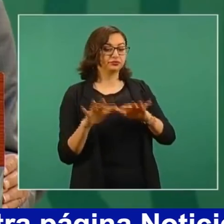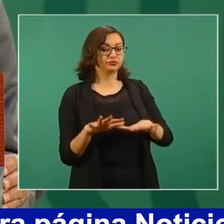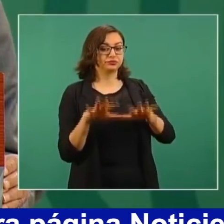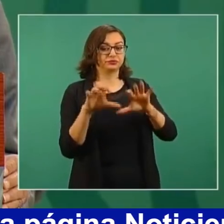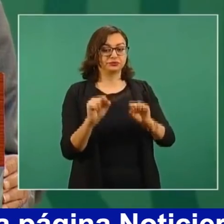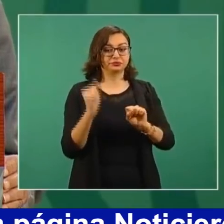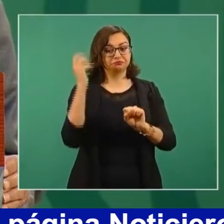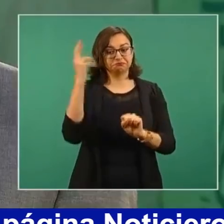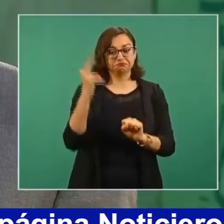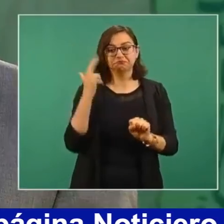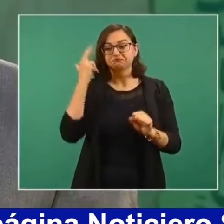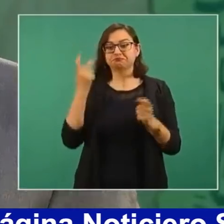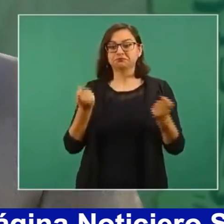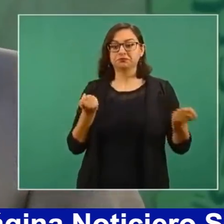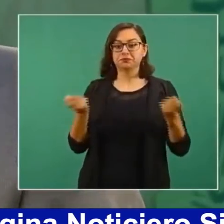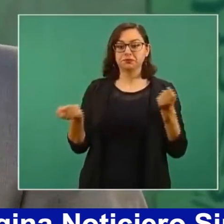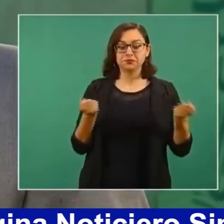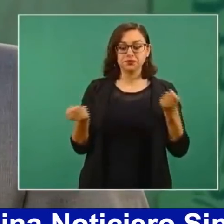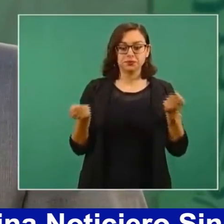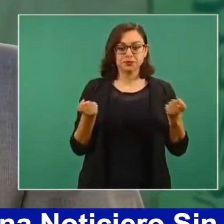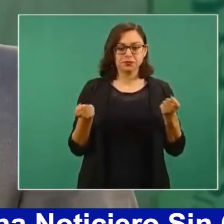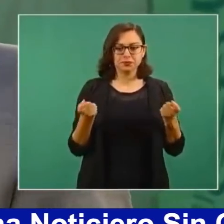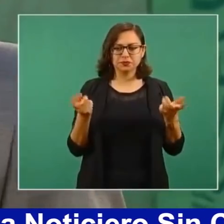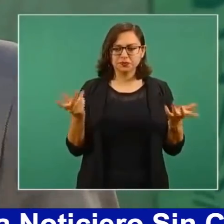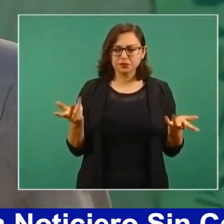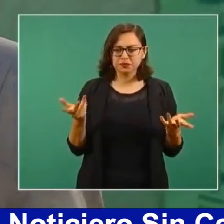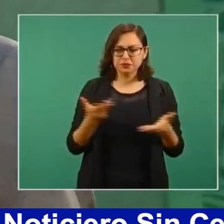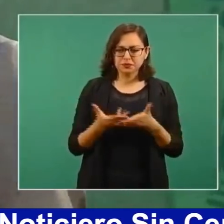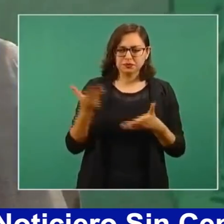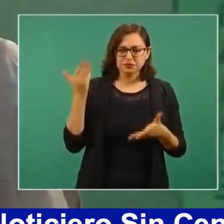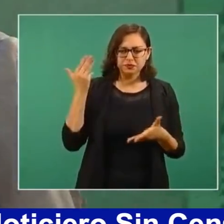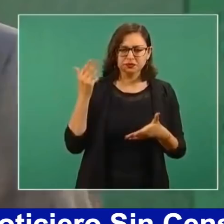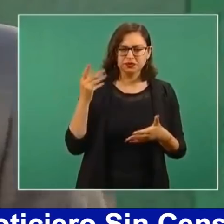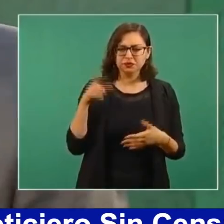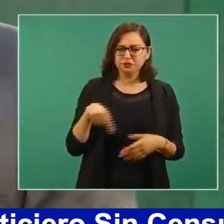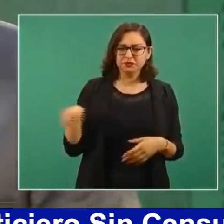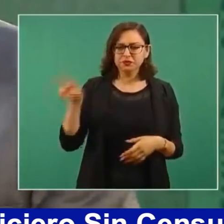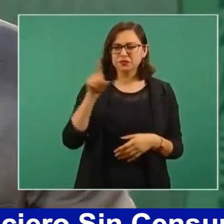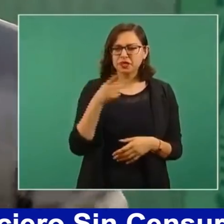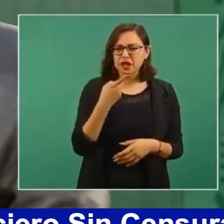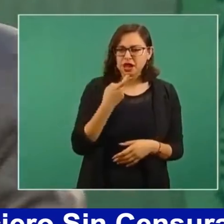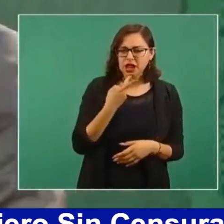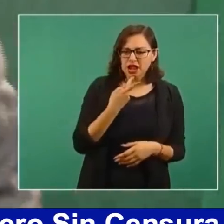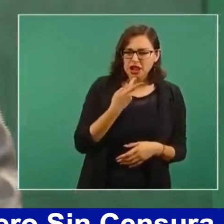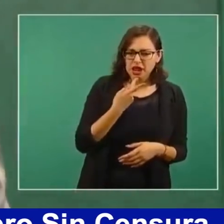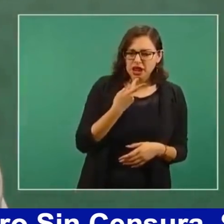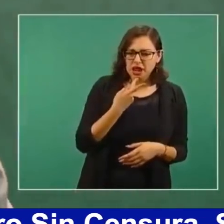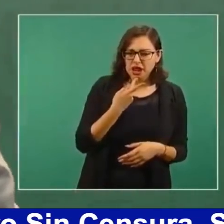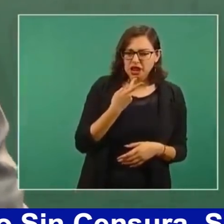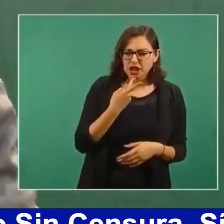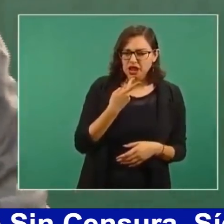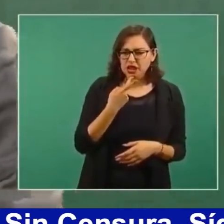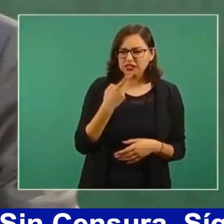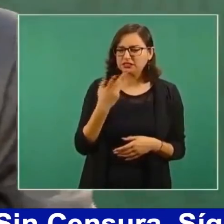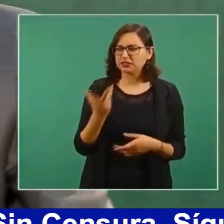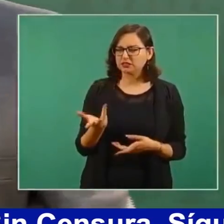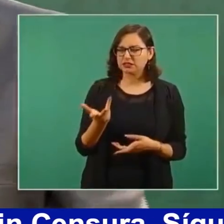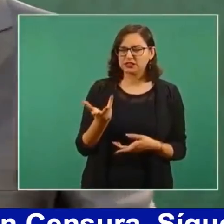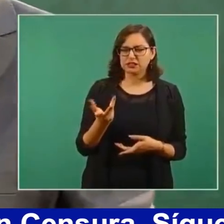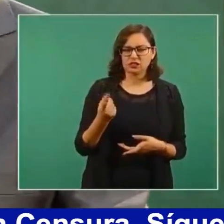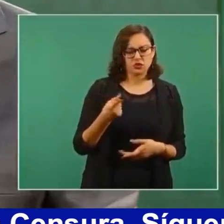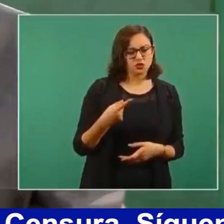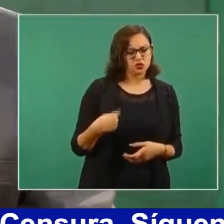al inicio, que no se les entendía bien, insistían, es que tenemos una enfermedad